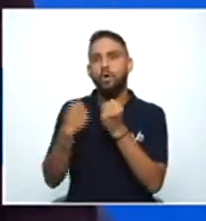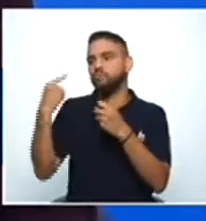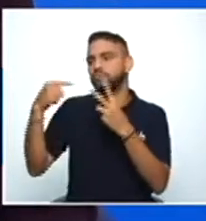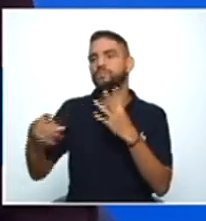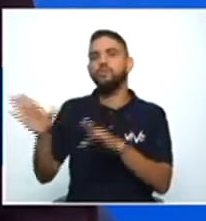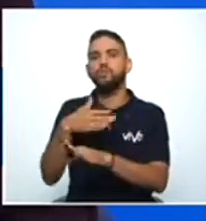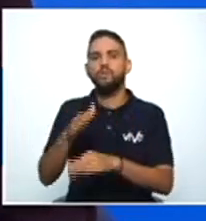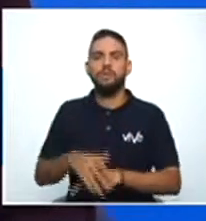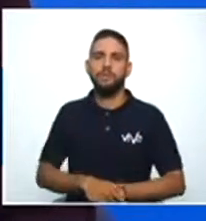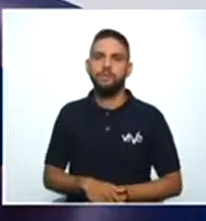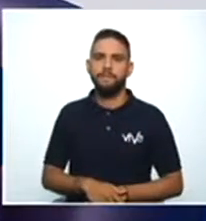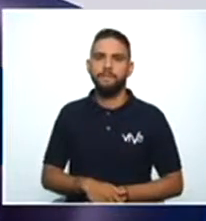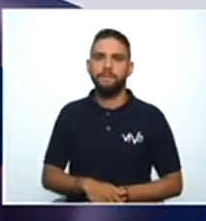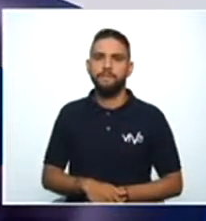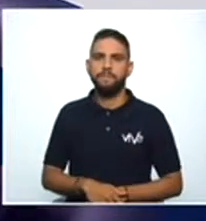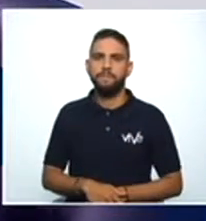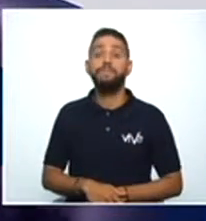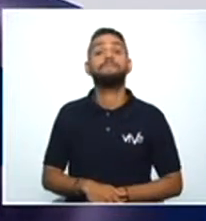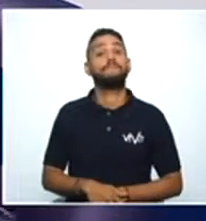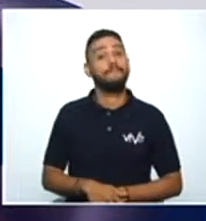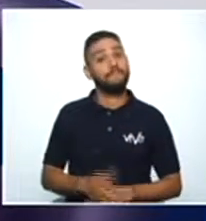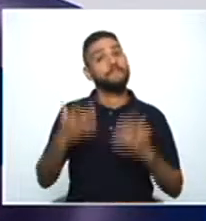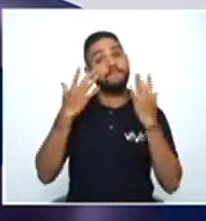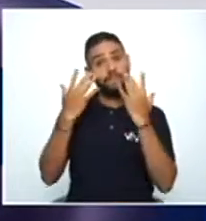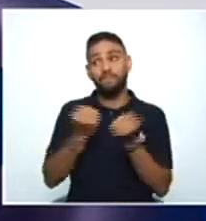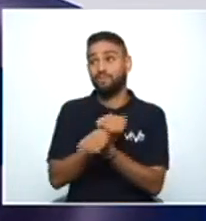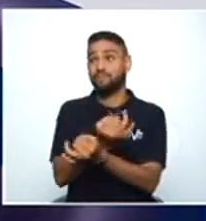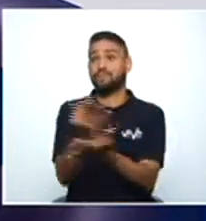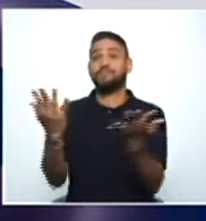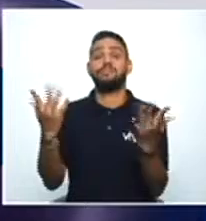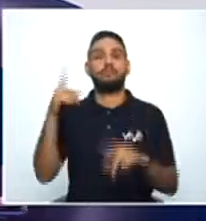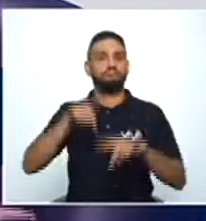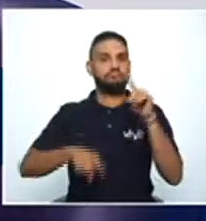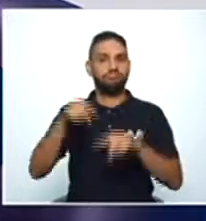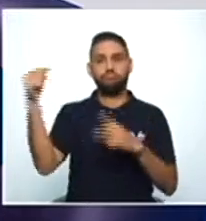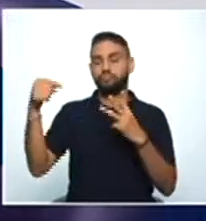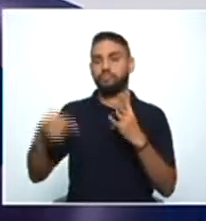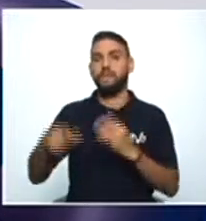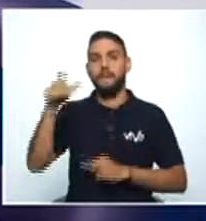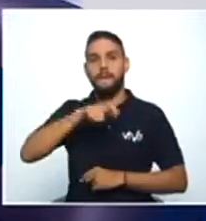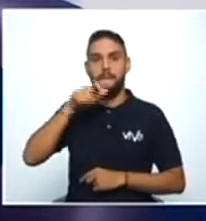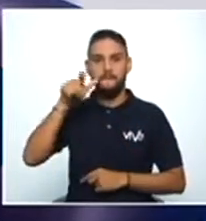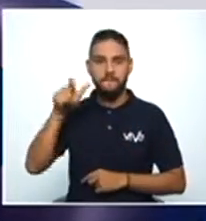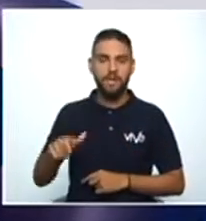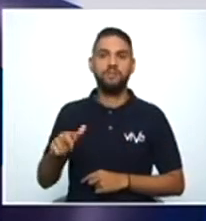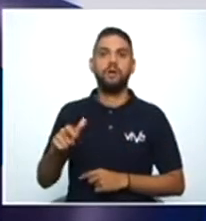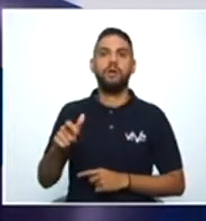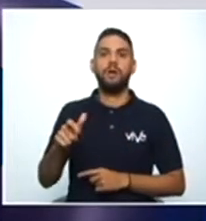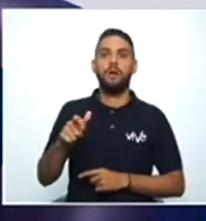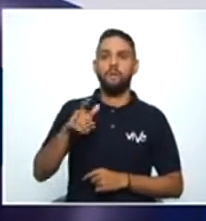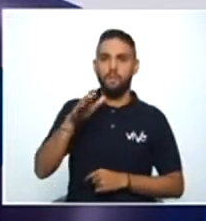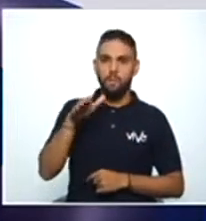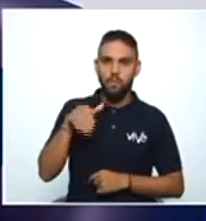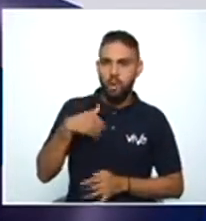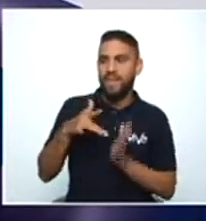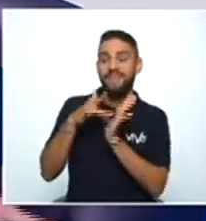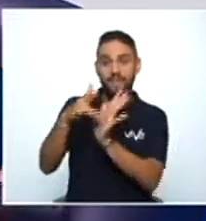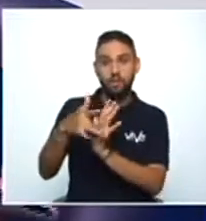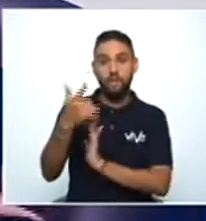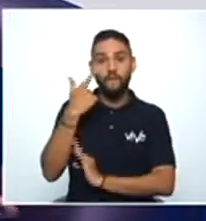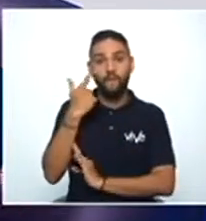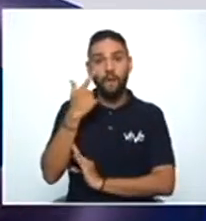musicales ya está ahí tenemos una gran gran abanico de opciones que pueden todos los usuarios que quieran consumir alguno de estos discos